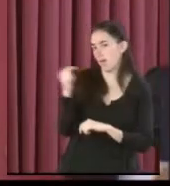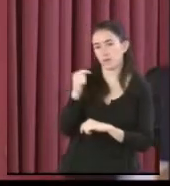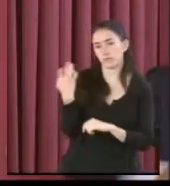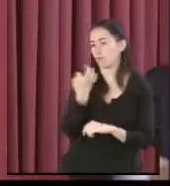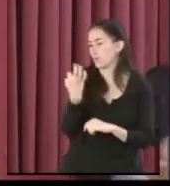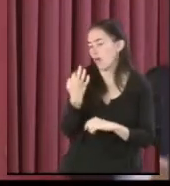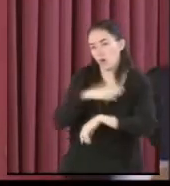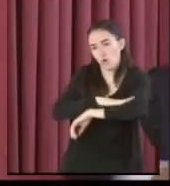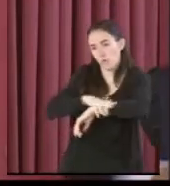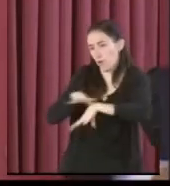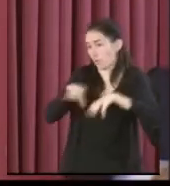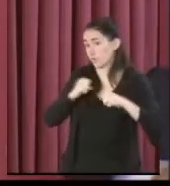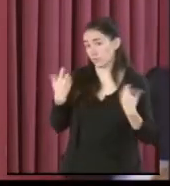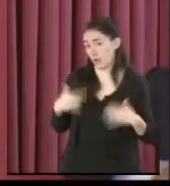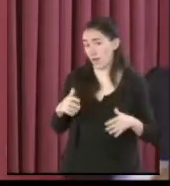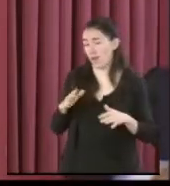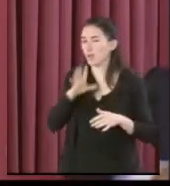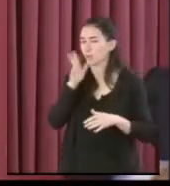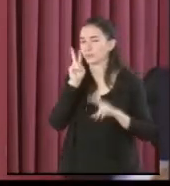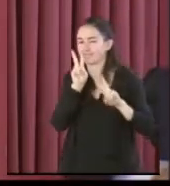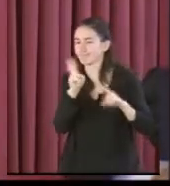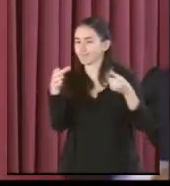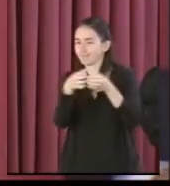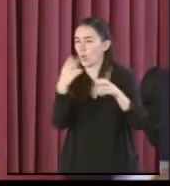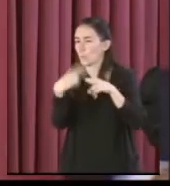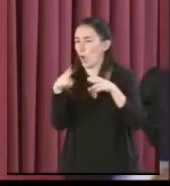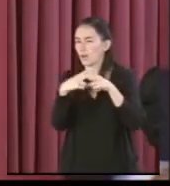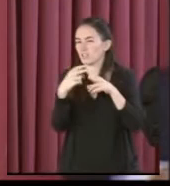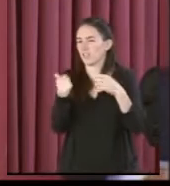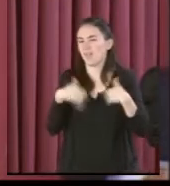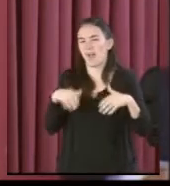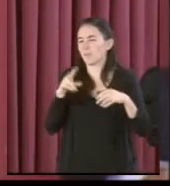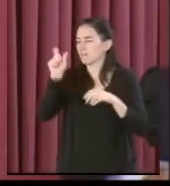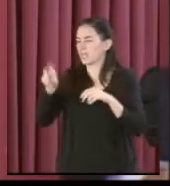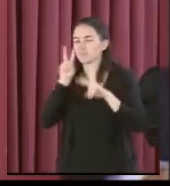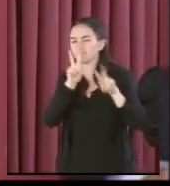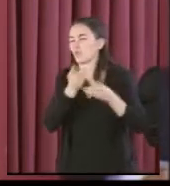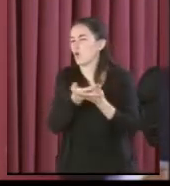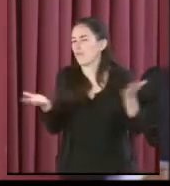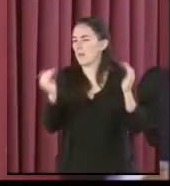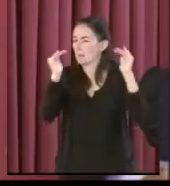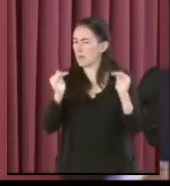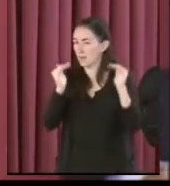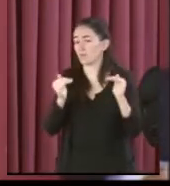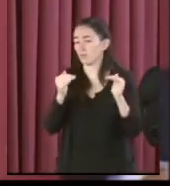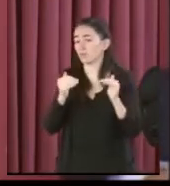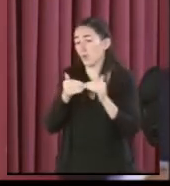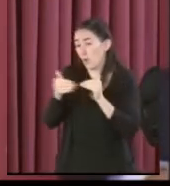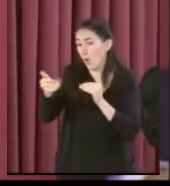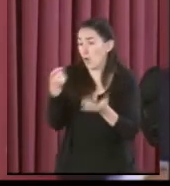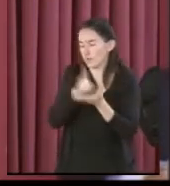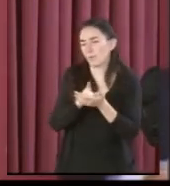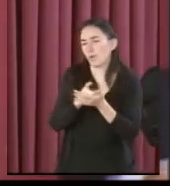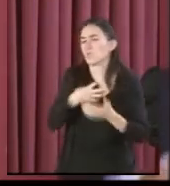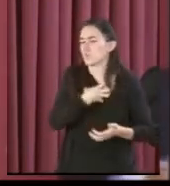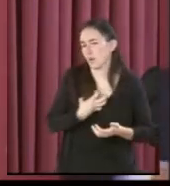desgaste de la credibilidad también de la clase política que costará sin duda recuperar. España, Logroño, necesitan